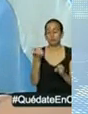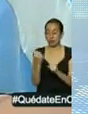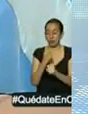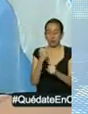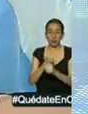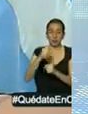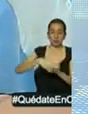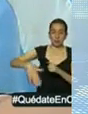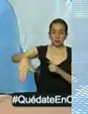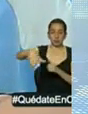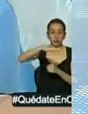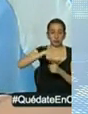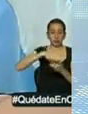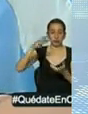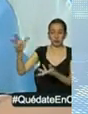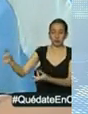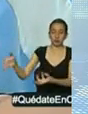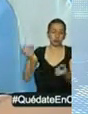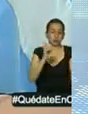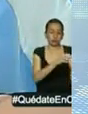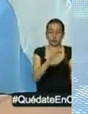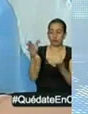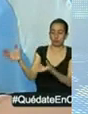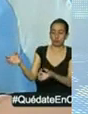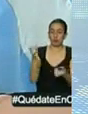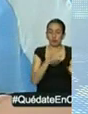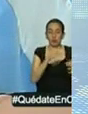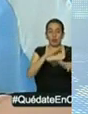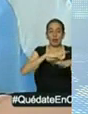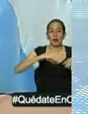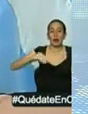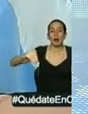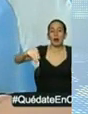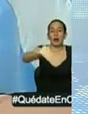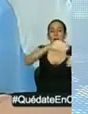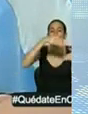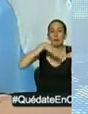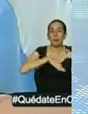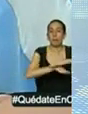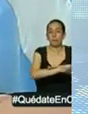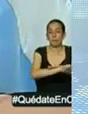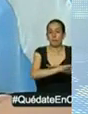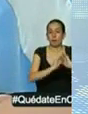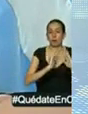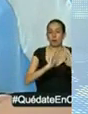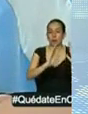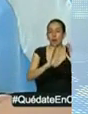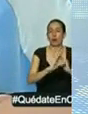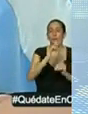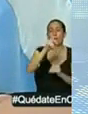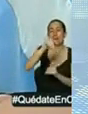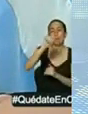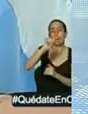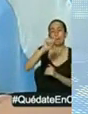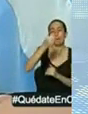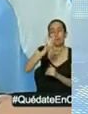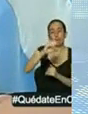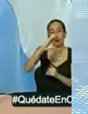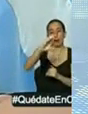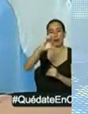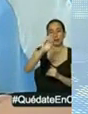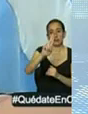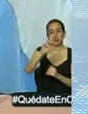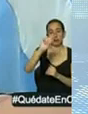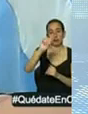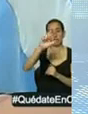ir siempre a llorar, a rezar, a orar, a extrañarlos, a pensarlos, pero se necesita saber dónde están. Pero ¿y qué pasa